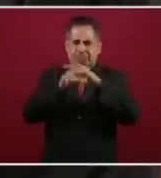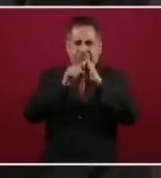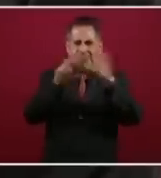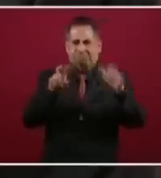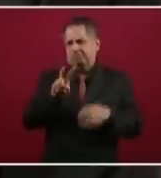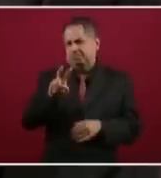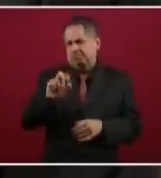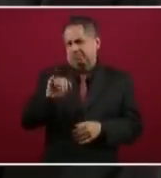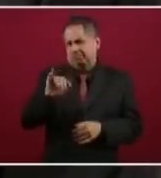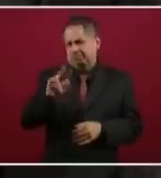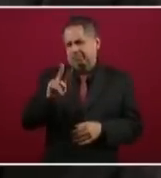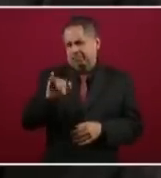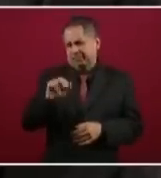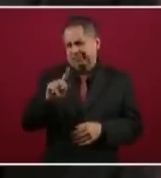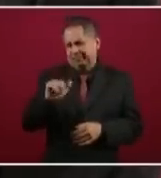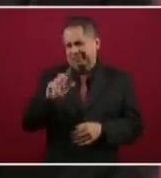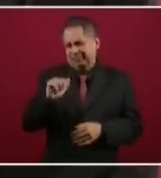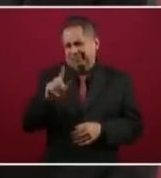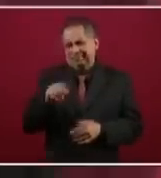Hay uno que